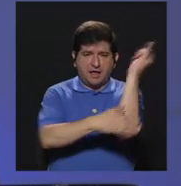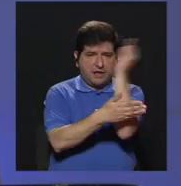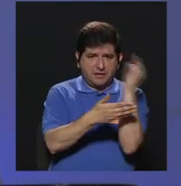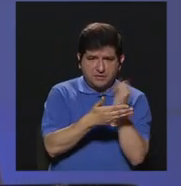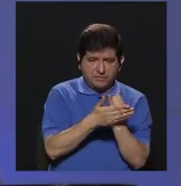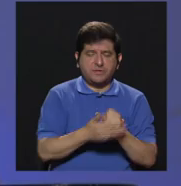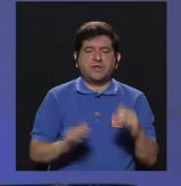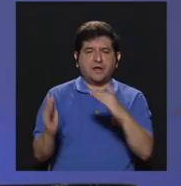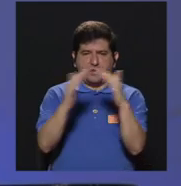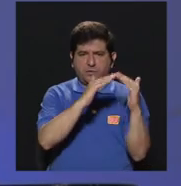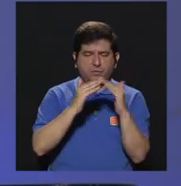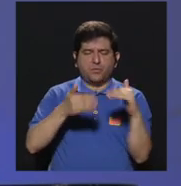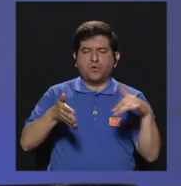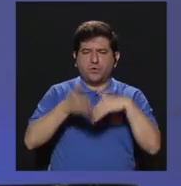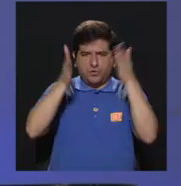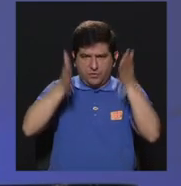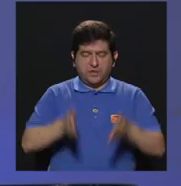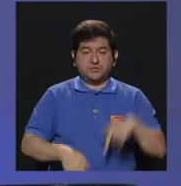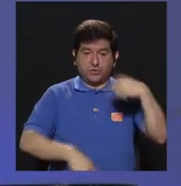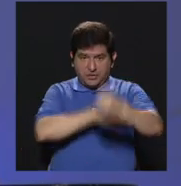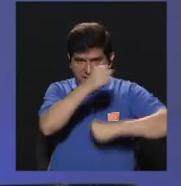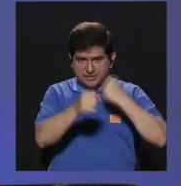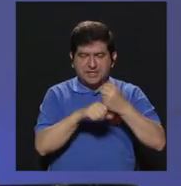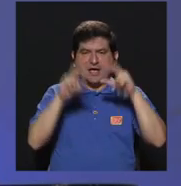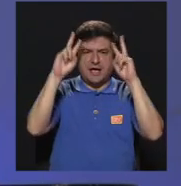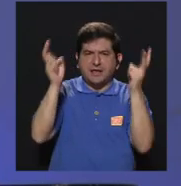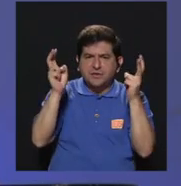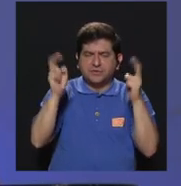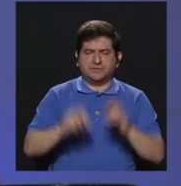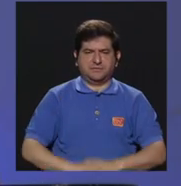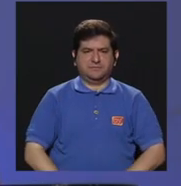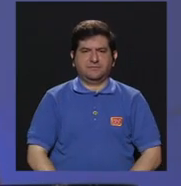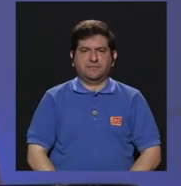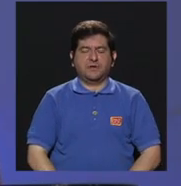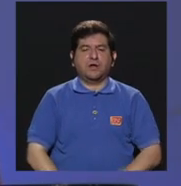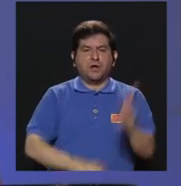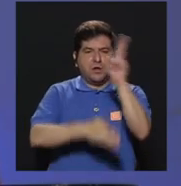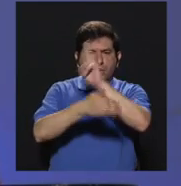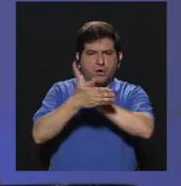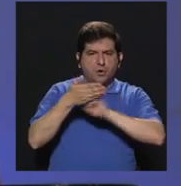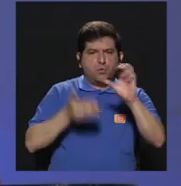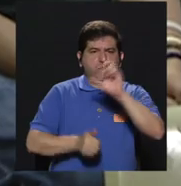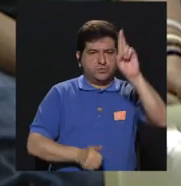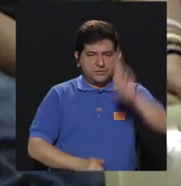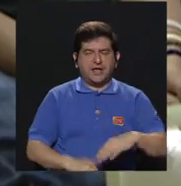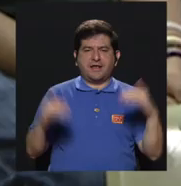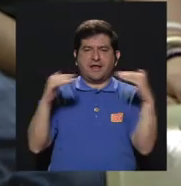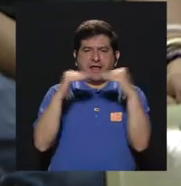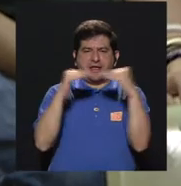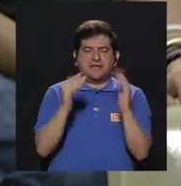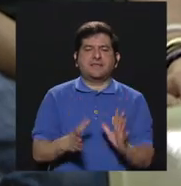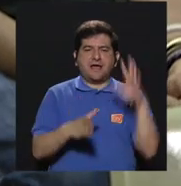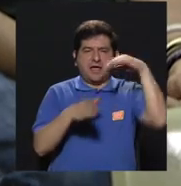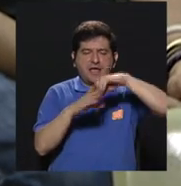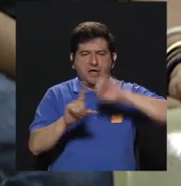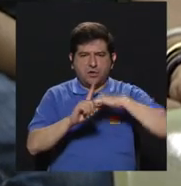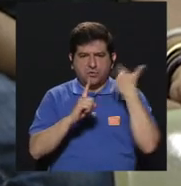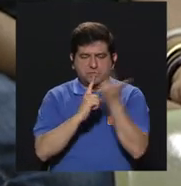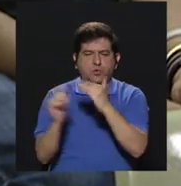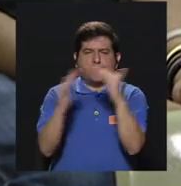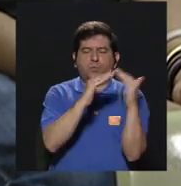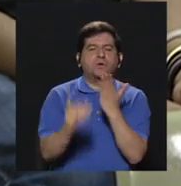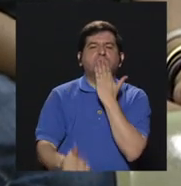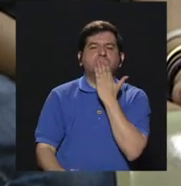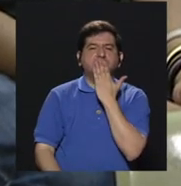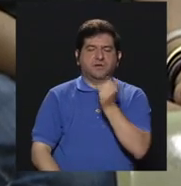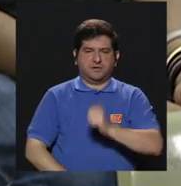de la población estudiantil. Este año, el tema del concurso fue Universidad de Costa Rica, Equidad e Inclusión Social de los